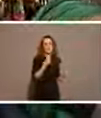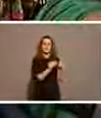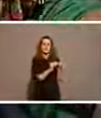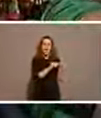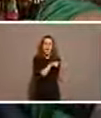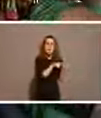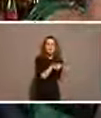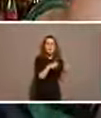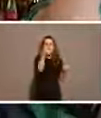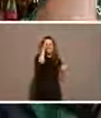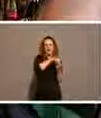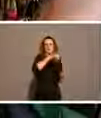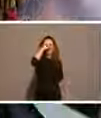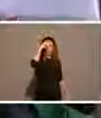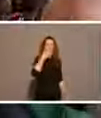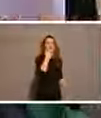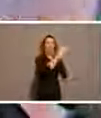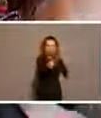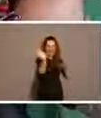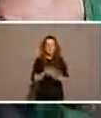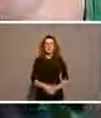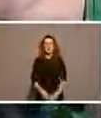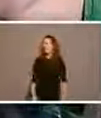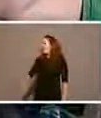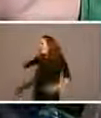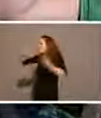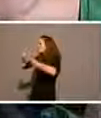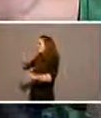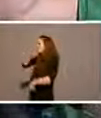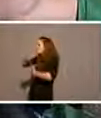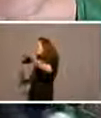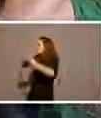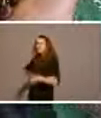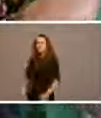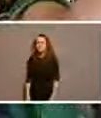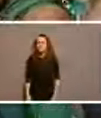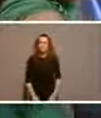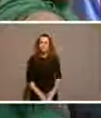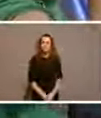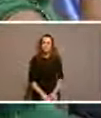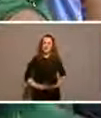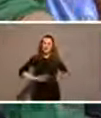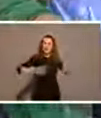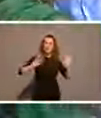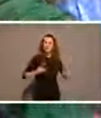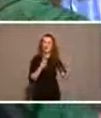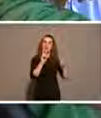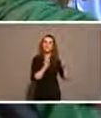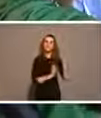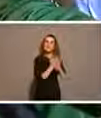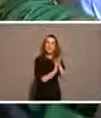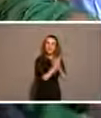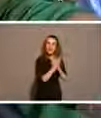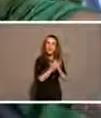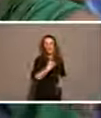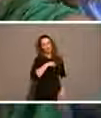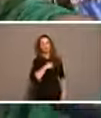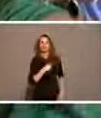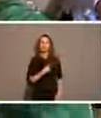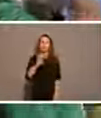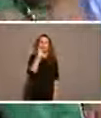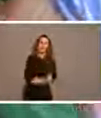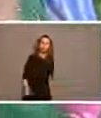fuera capital cultural. ¡Cállate ya, pesado! Pero cuando hay incendio, somos los más